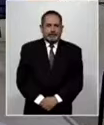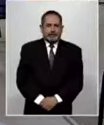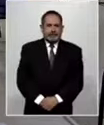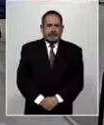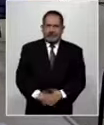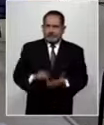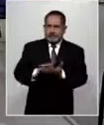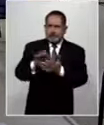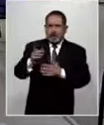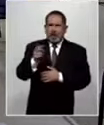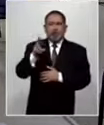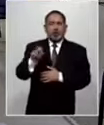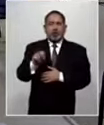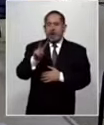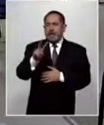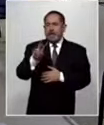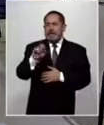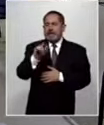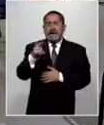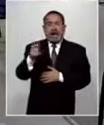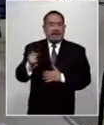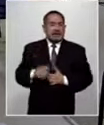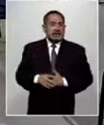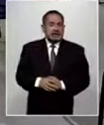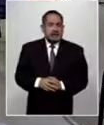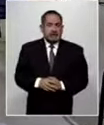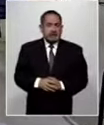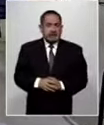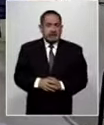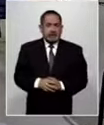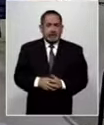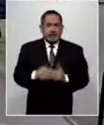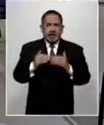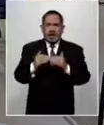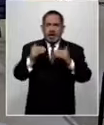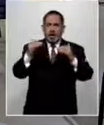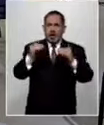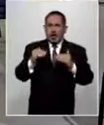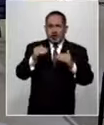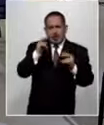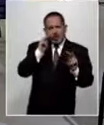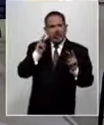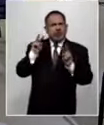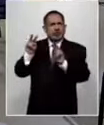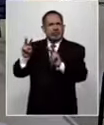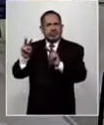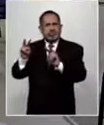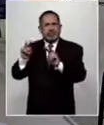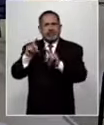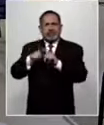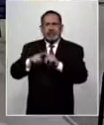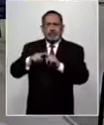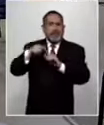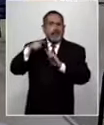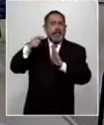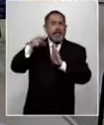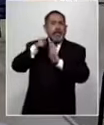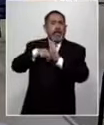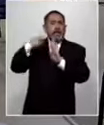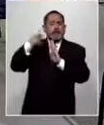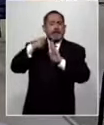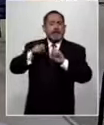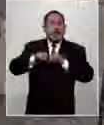Gracias, doctor Villegas Mejías. A continuación, observaremos la transmisión del video